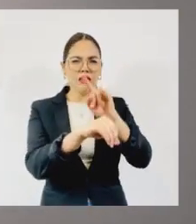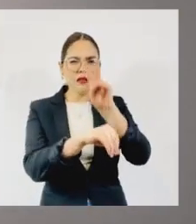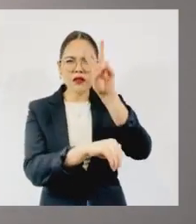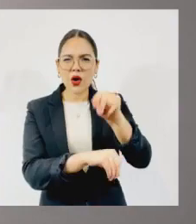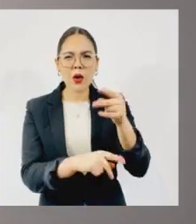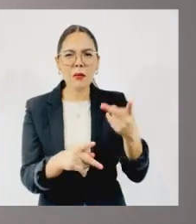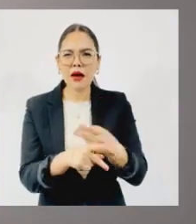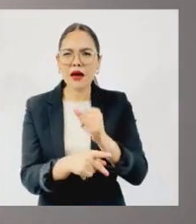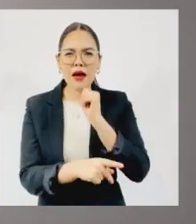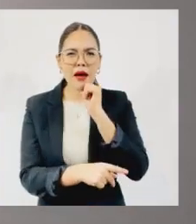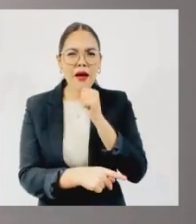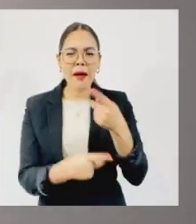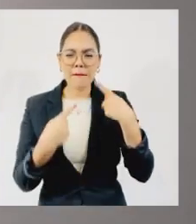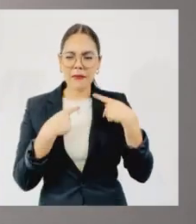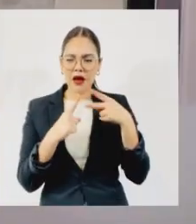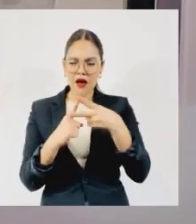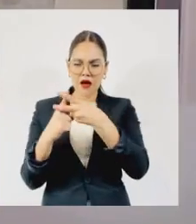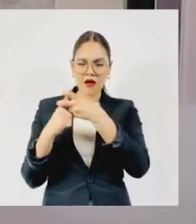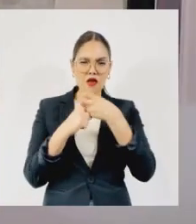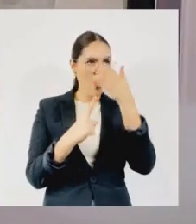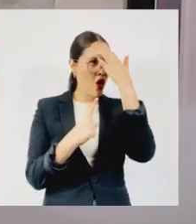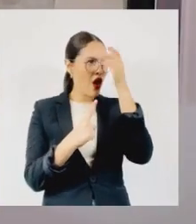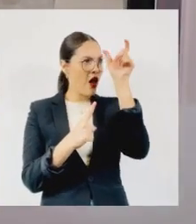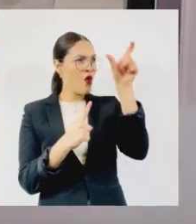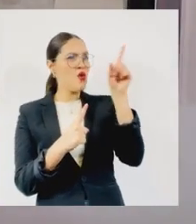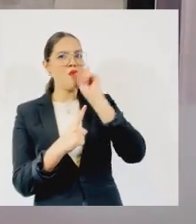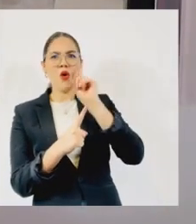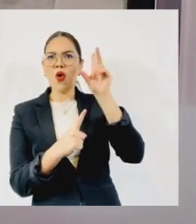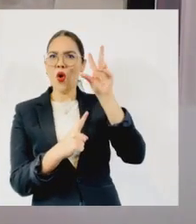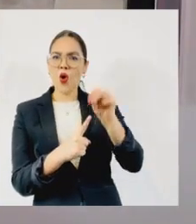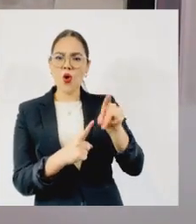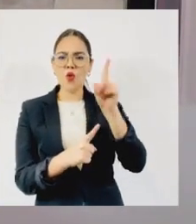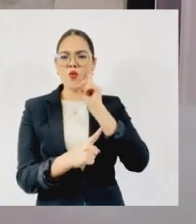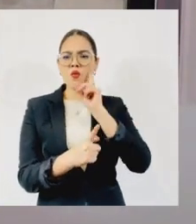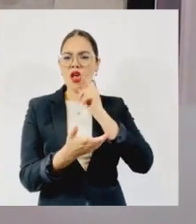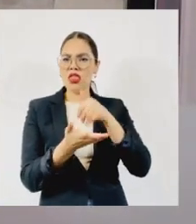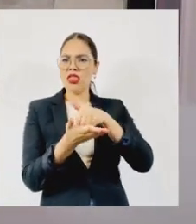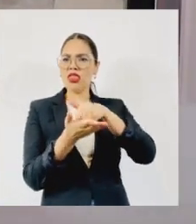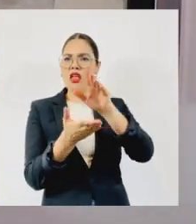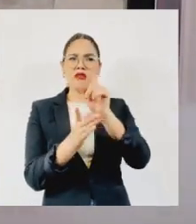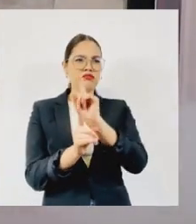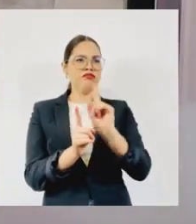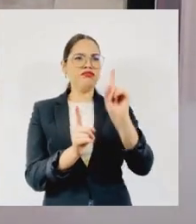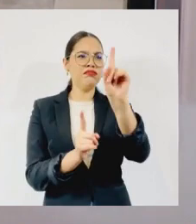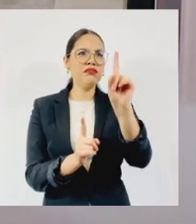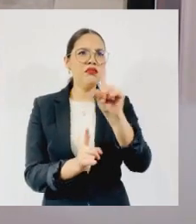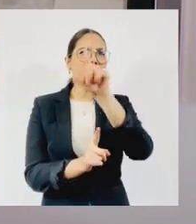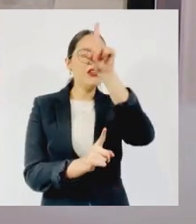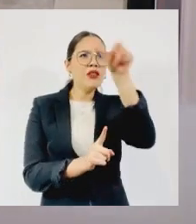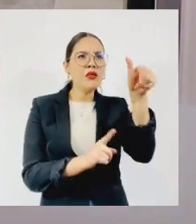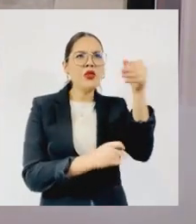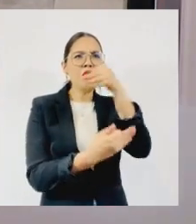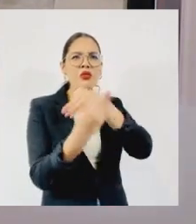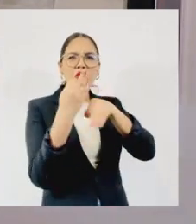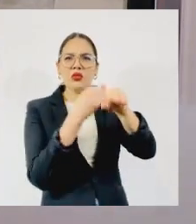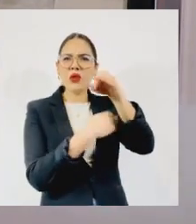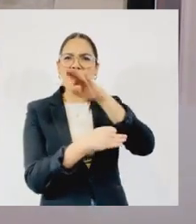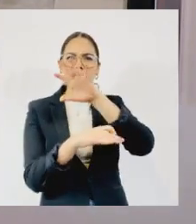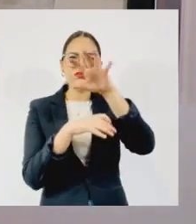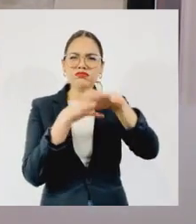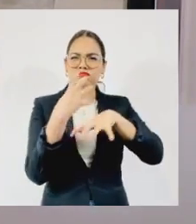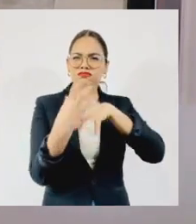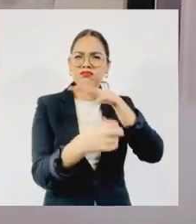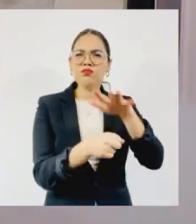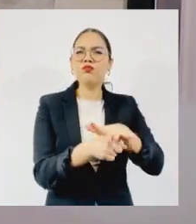siquiera conocían a esta chica que estaba ahí abandonada en un rincón en la famosa cabaña y que todo se